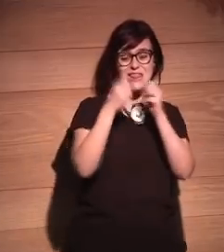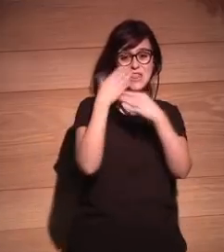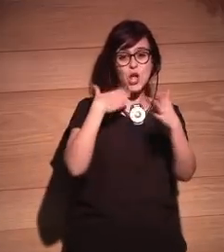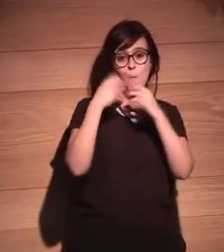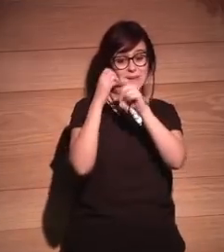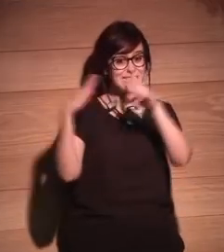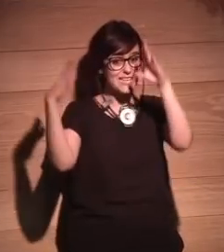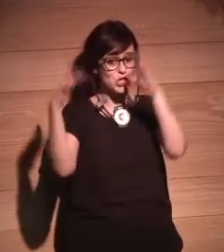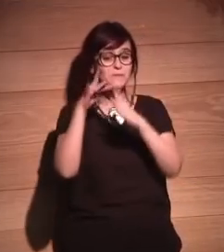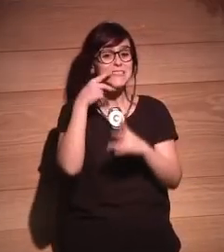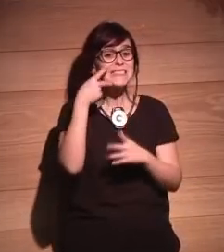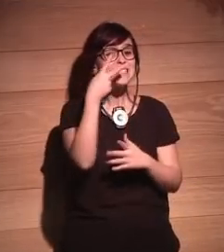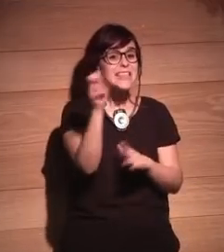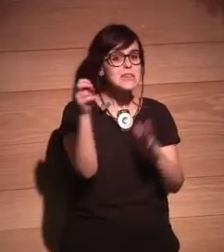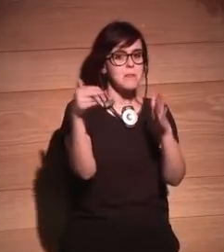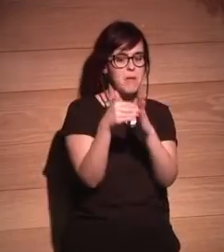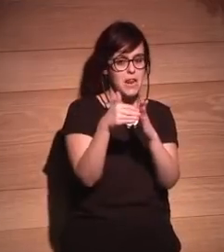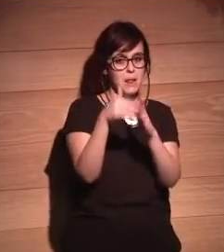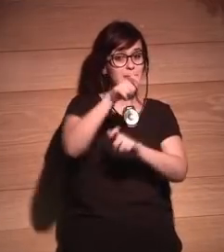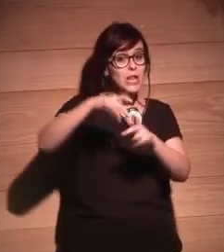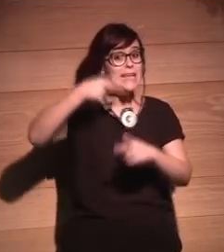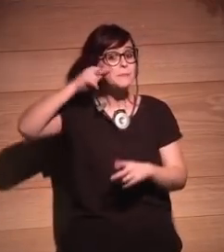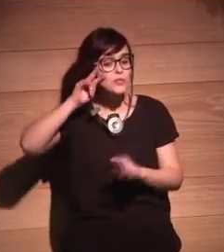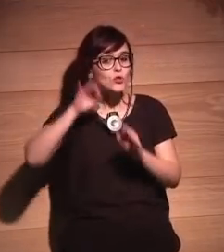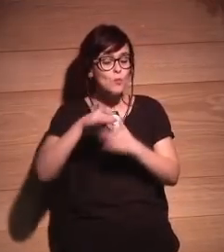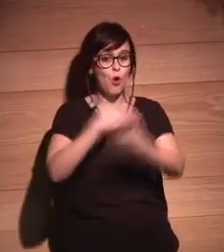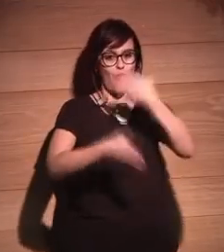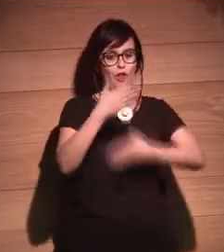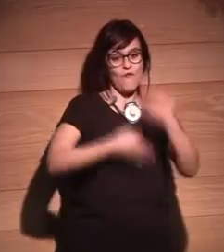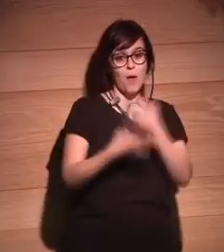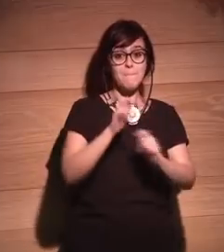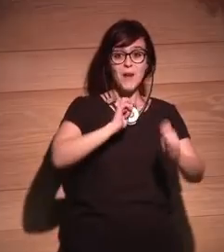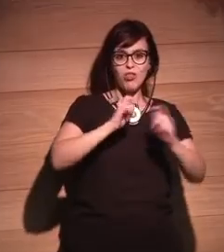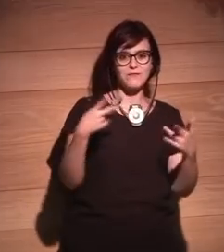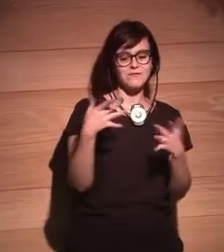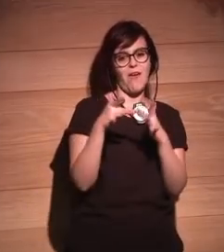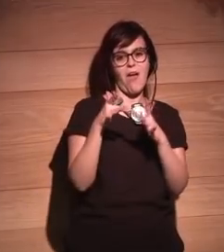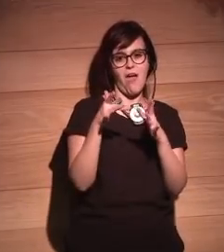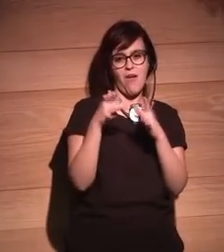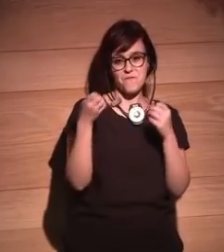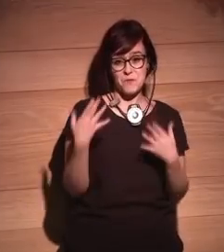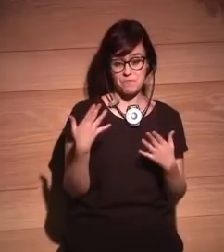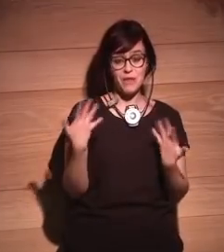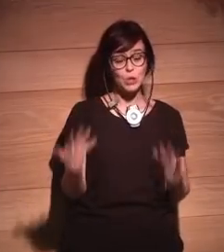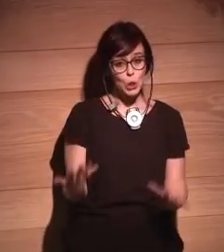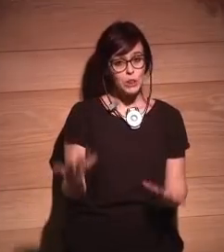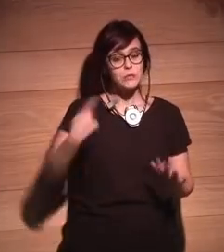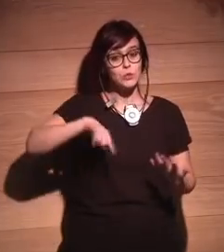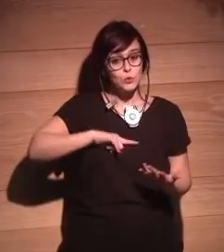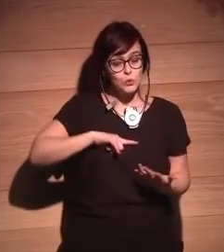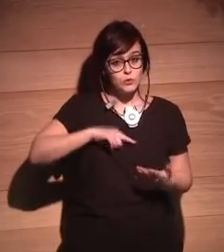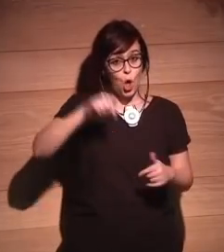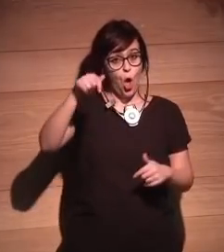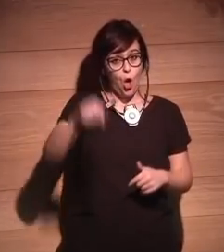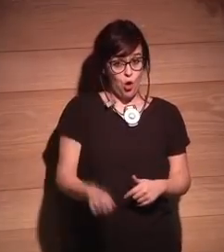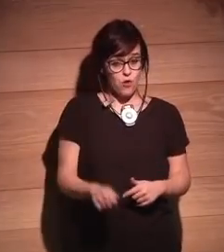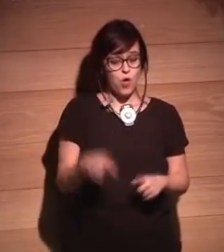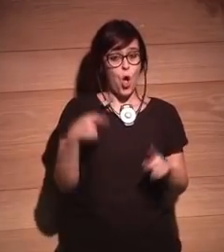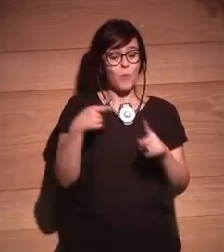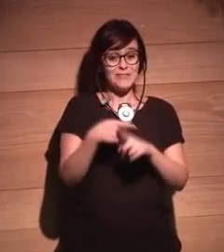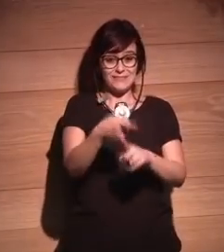70.000 expertos que trabajan de forma colaborativa con los periodistas. Y nosotros estamos aquí